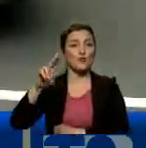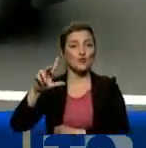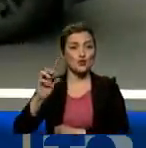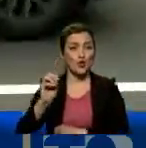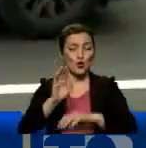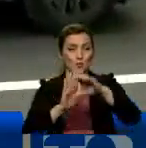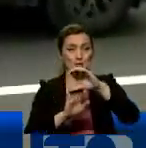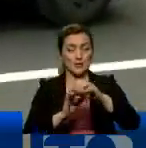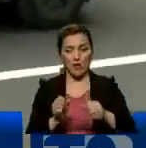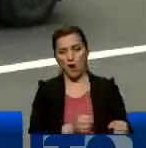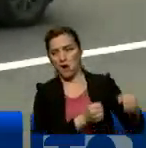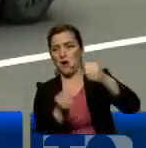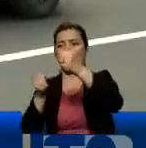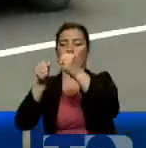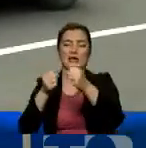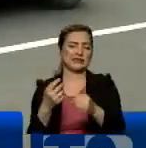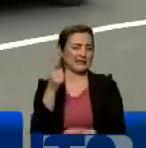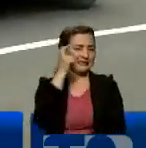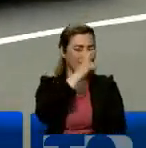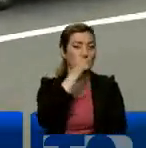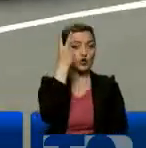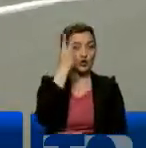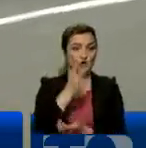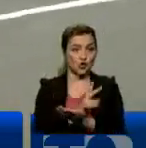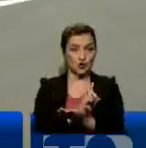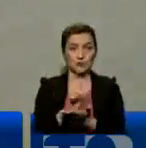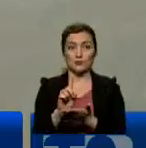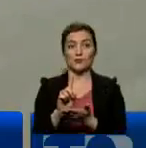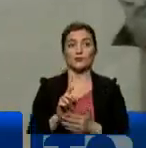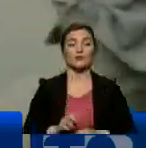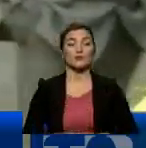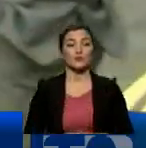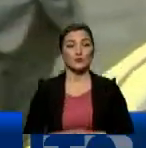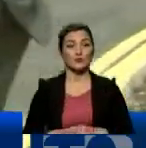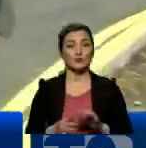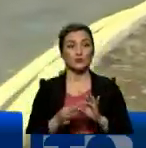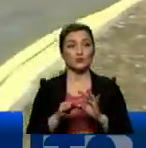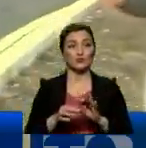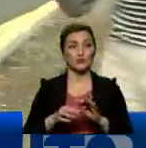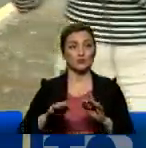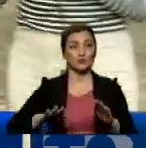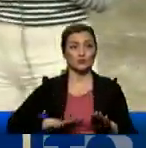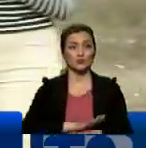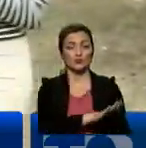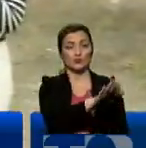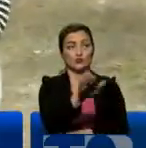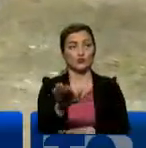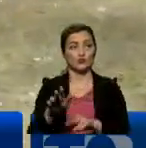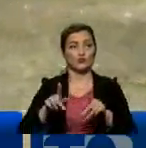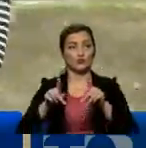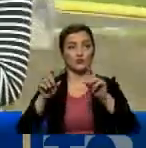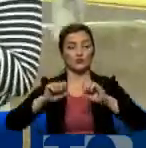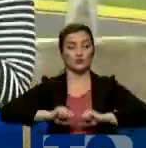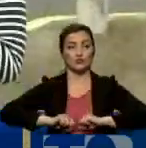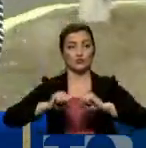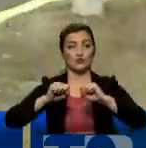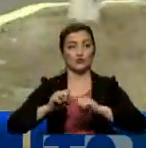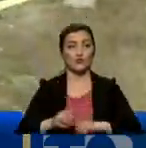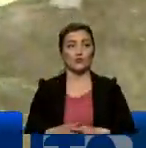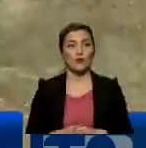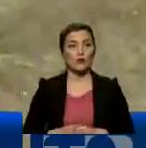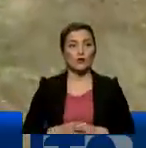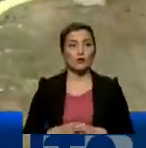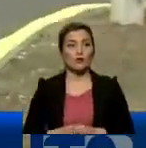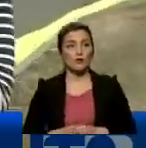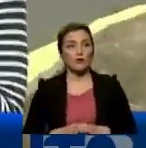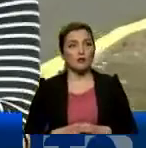embargo, desde hace dos semanas ya se habilitó un pequeño redondel que permite la movilidad y así evitar